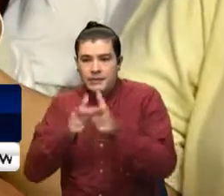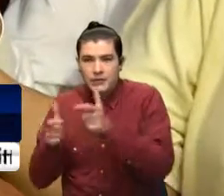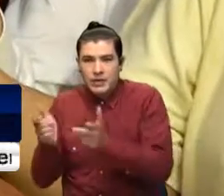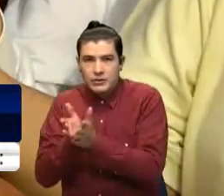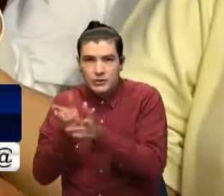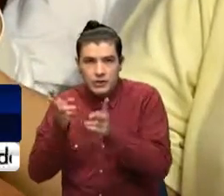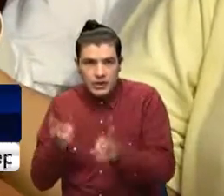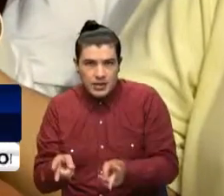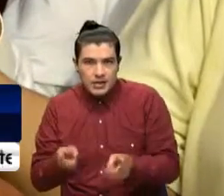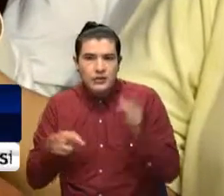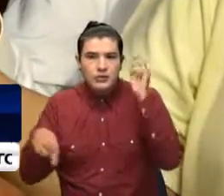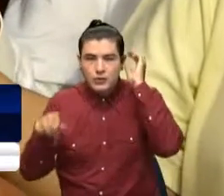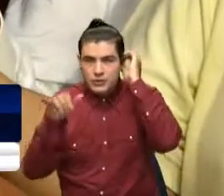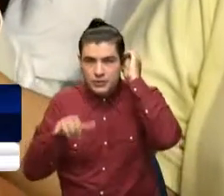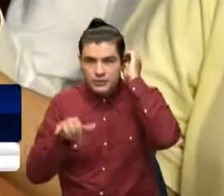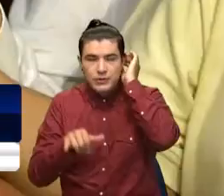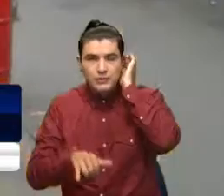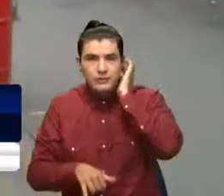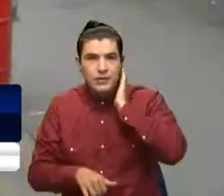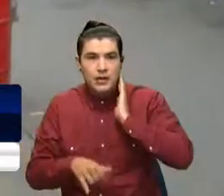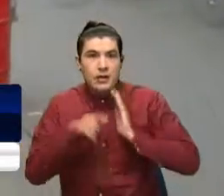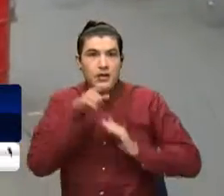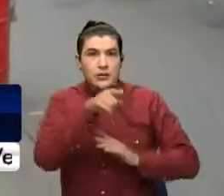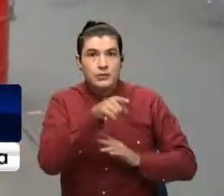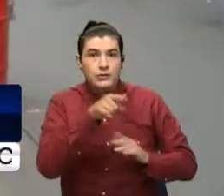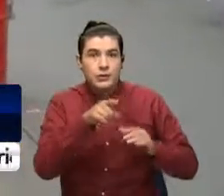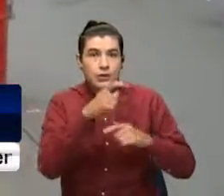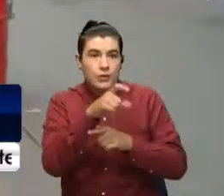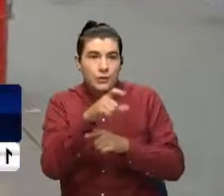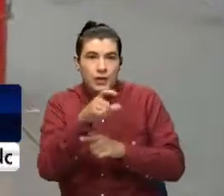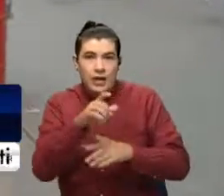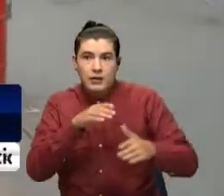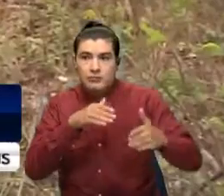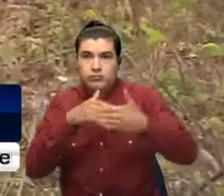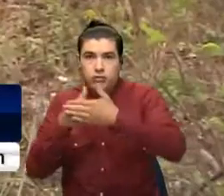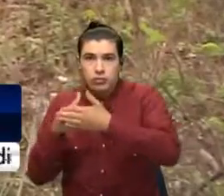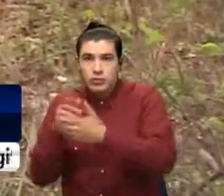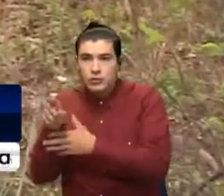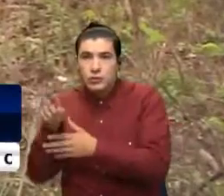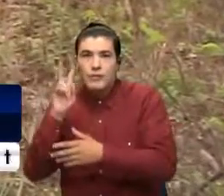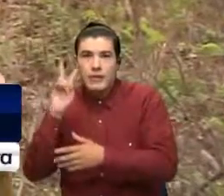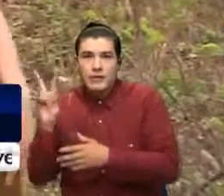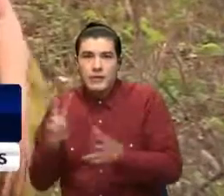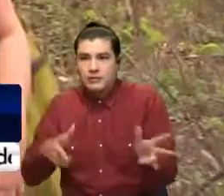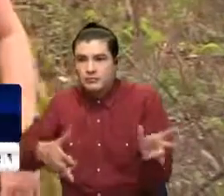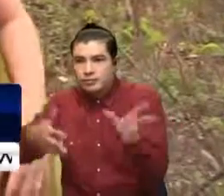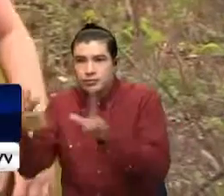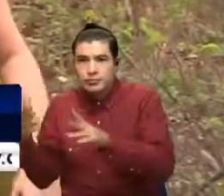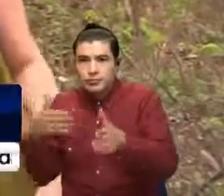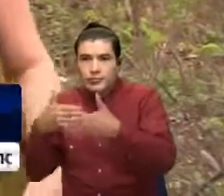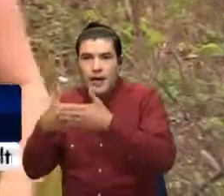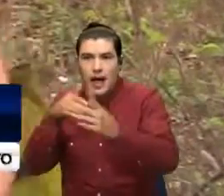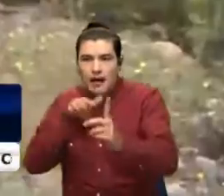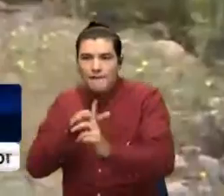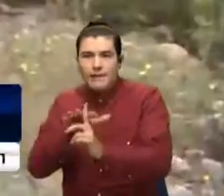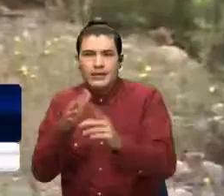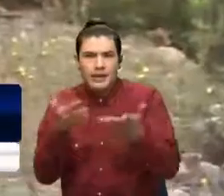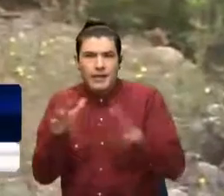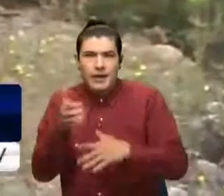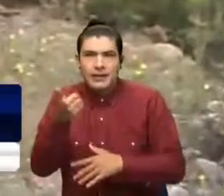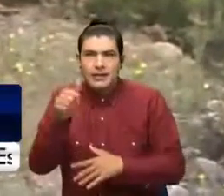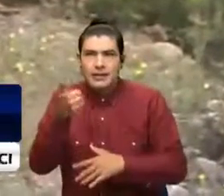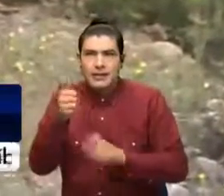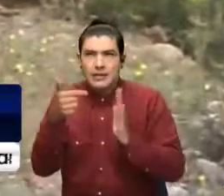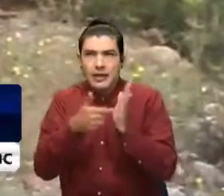podamos ayudar. El cierre de frontera en forma directa está afectando a esas aproximadamente 10.000 personas,